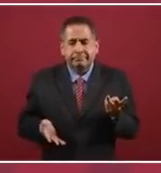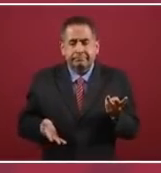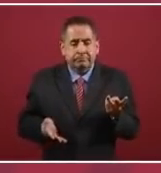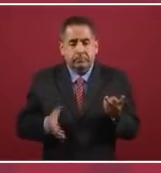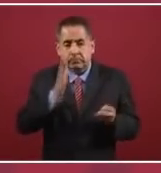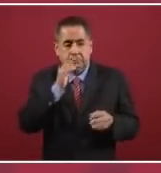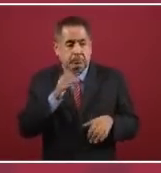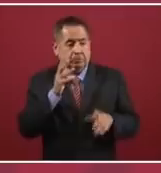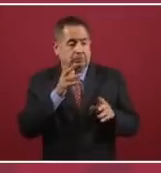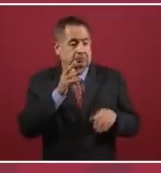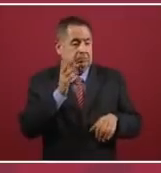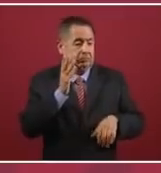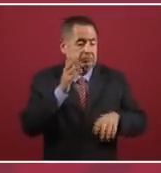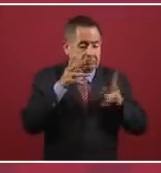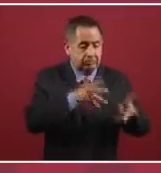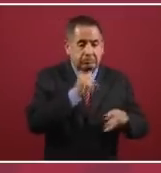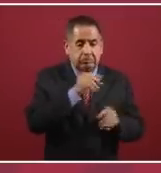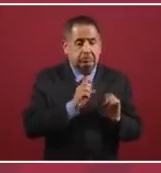intocables,